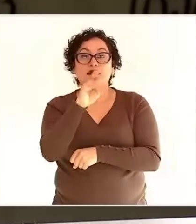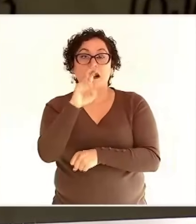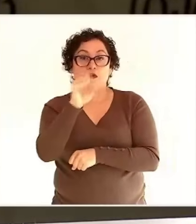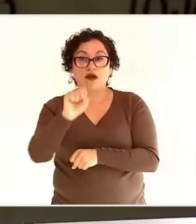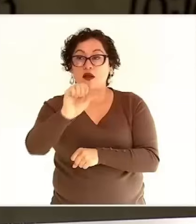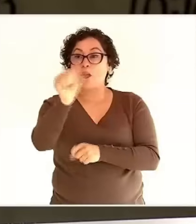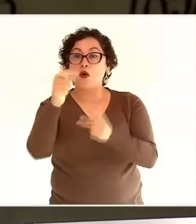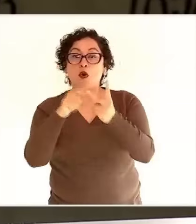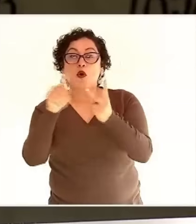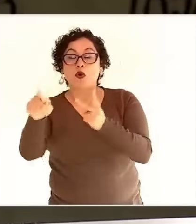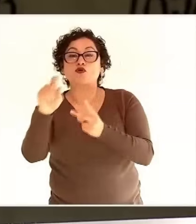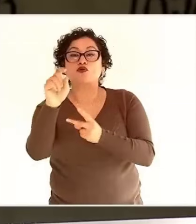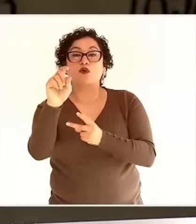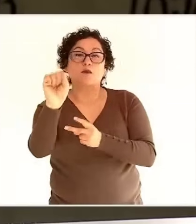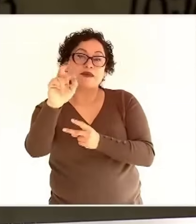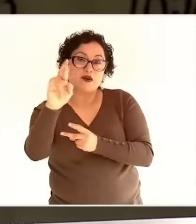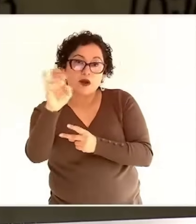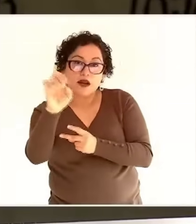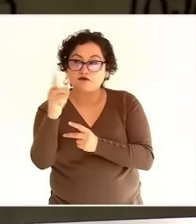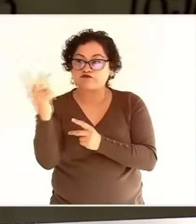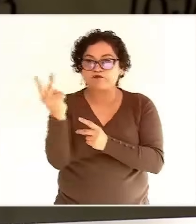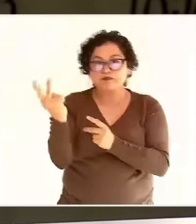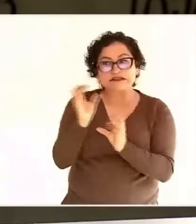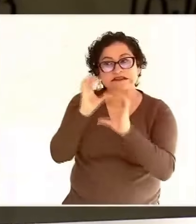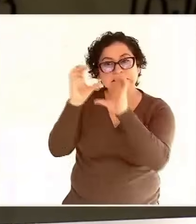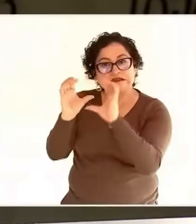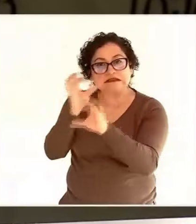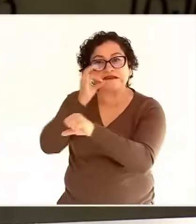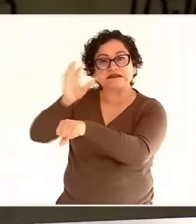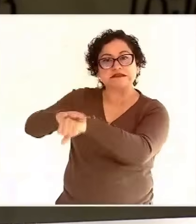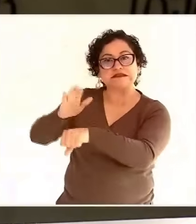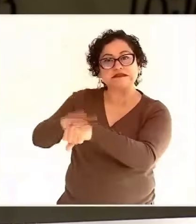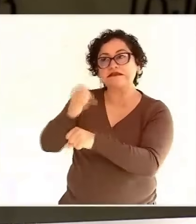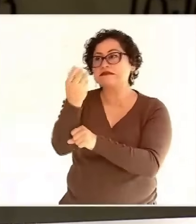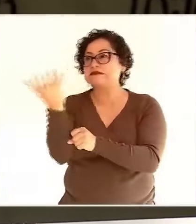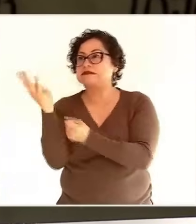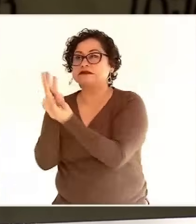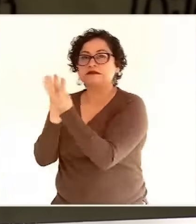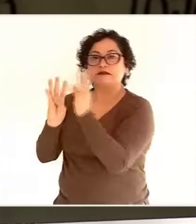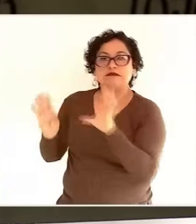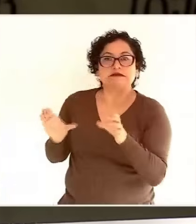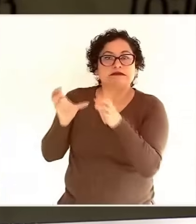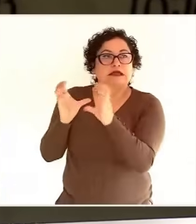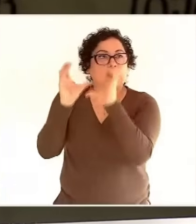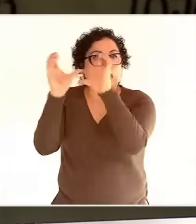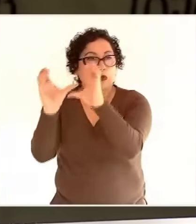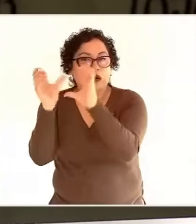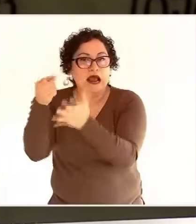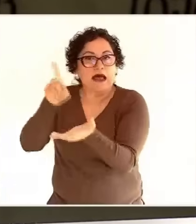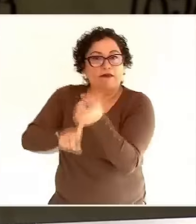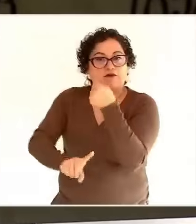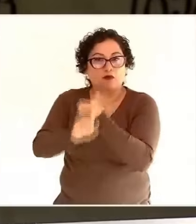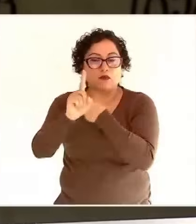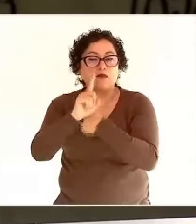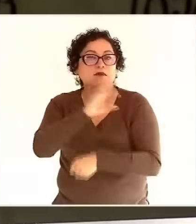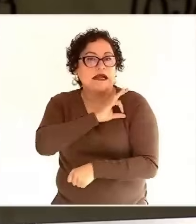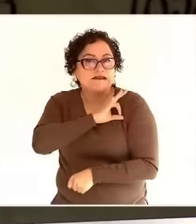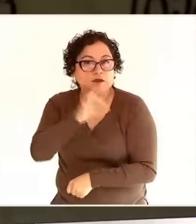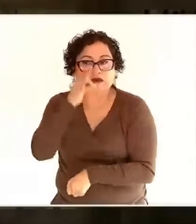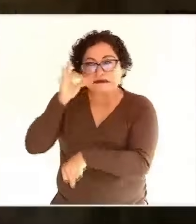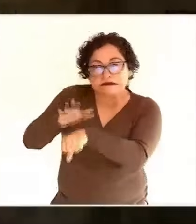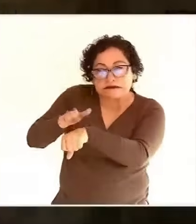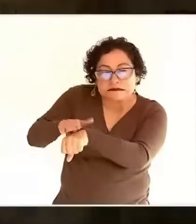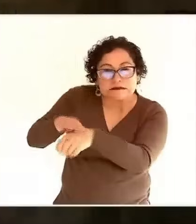y aconsejó sobre la destitución de personas que podrían causar estragos en la causa republicana. Al final,